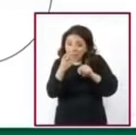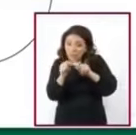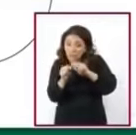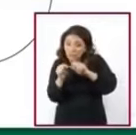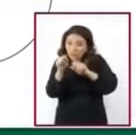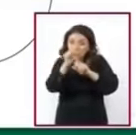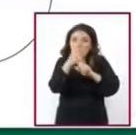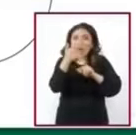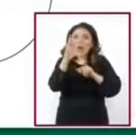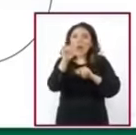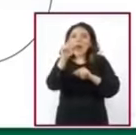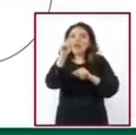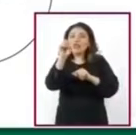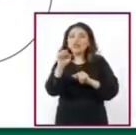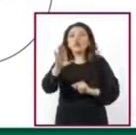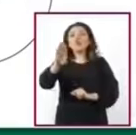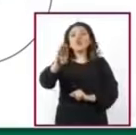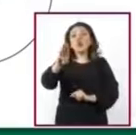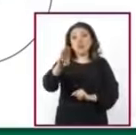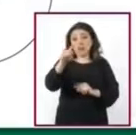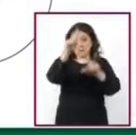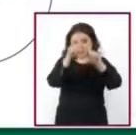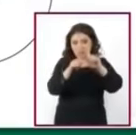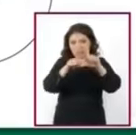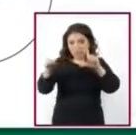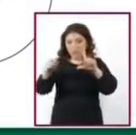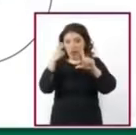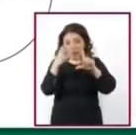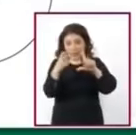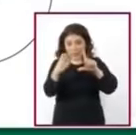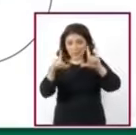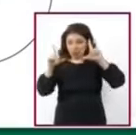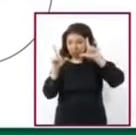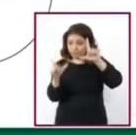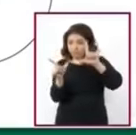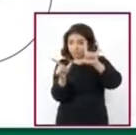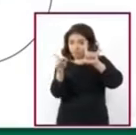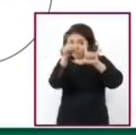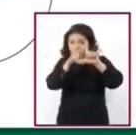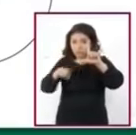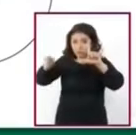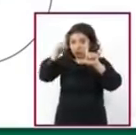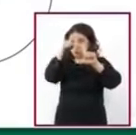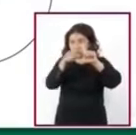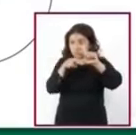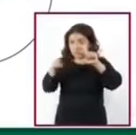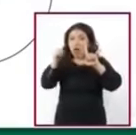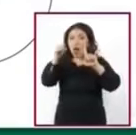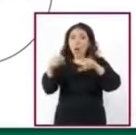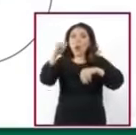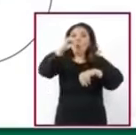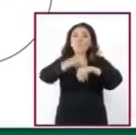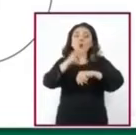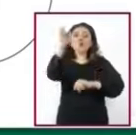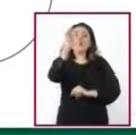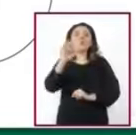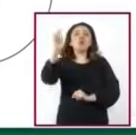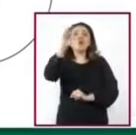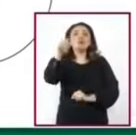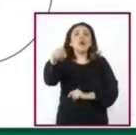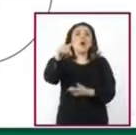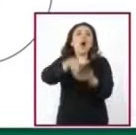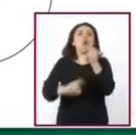él se miden 90 grados. Y fuera de este sector circular se coloca el porcentaje